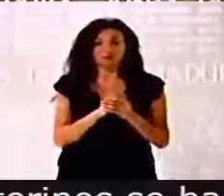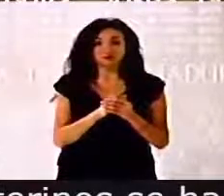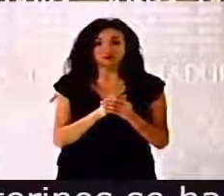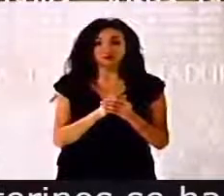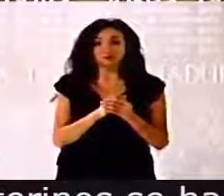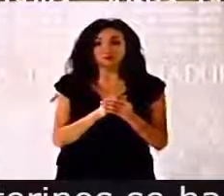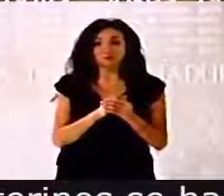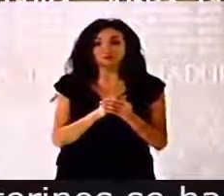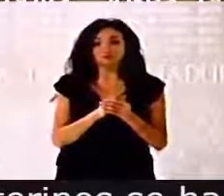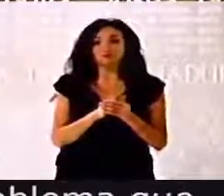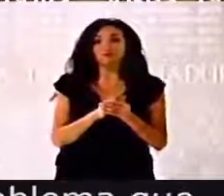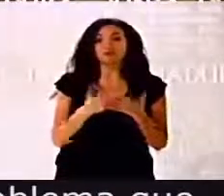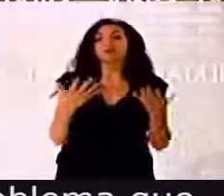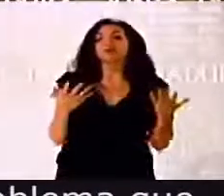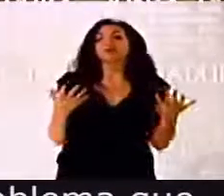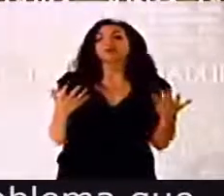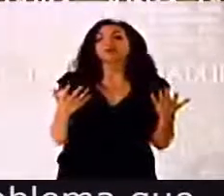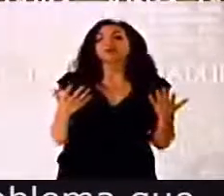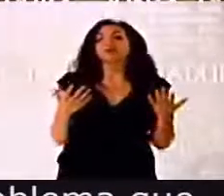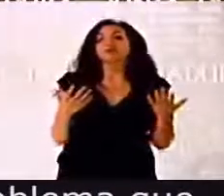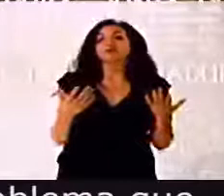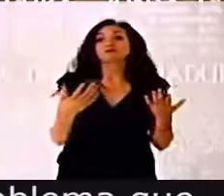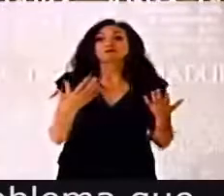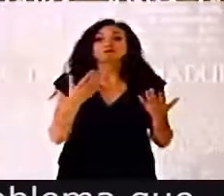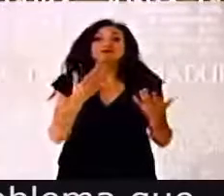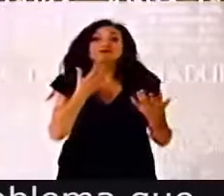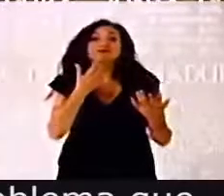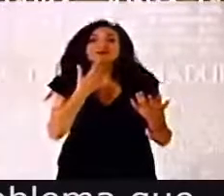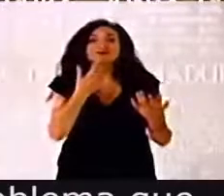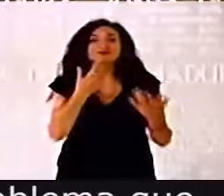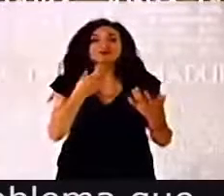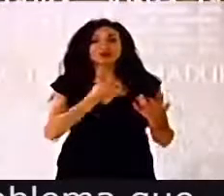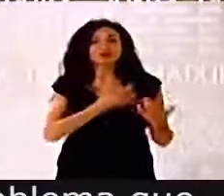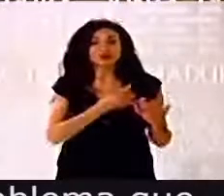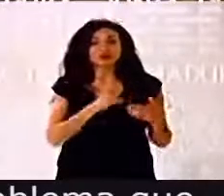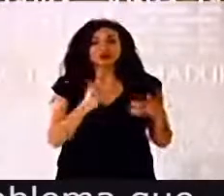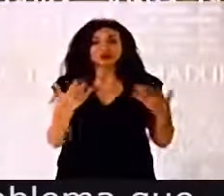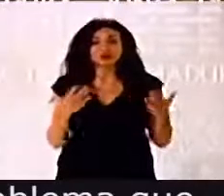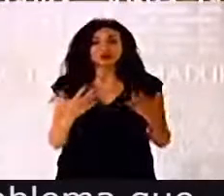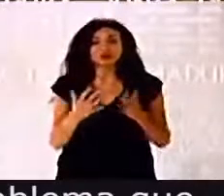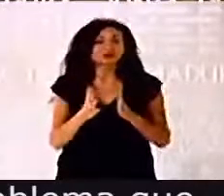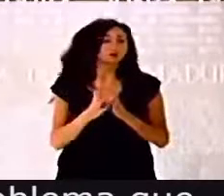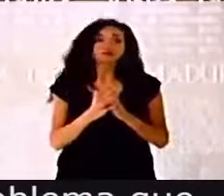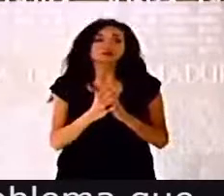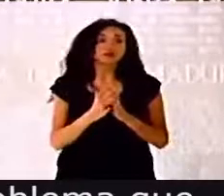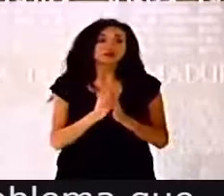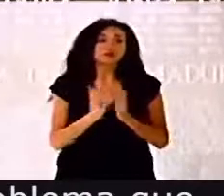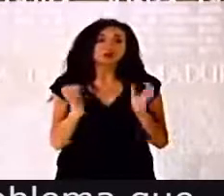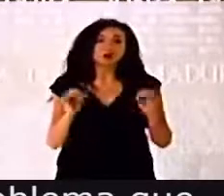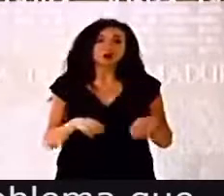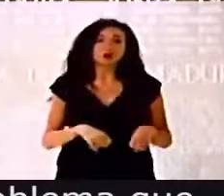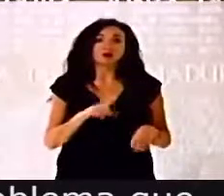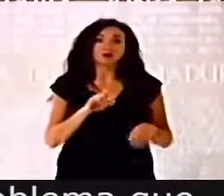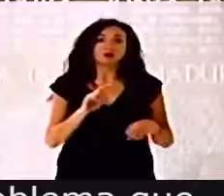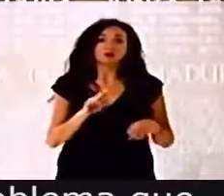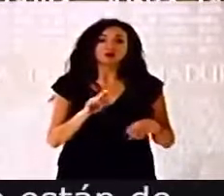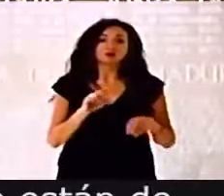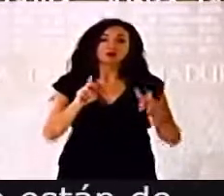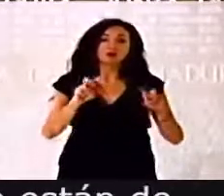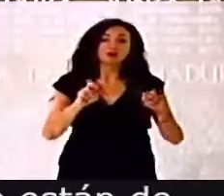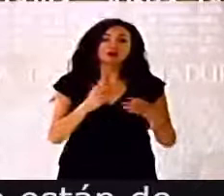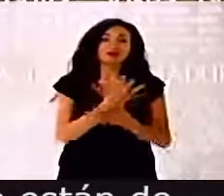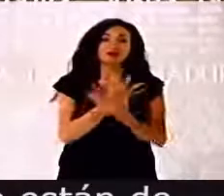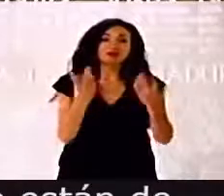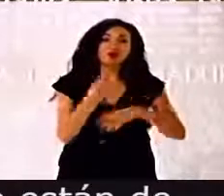que manifiestan los sindicatos de la enseñanza es que no están de acuerdo con volver a las 19 horas.